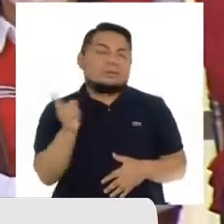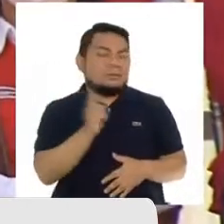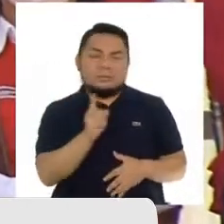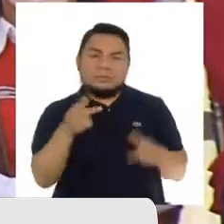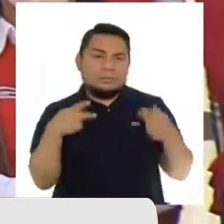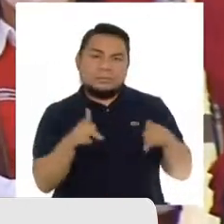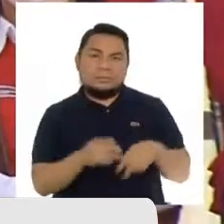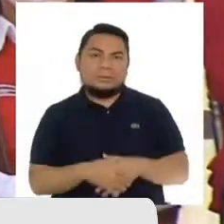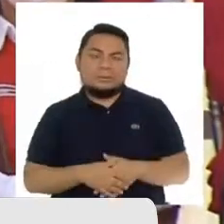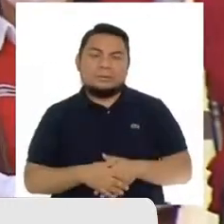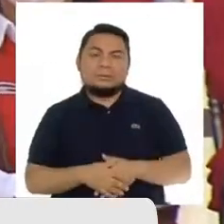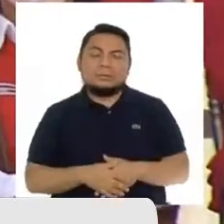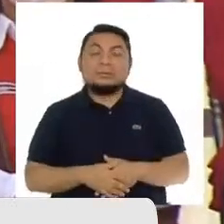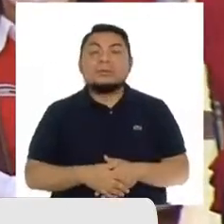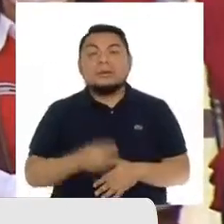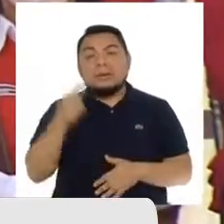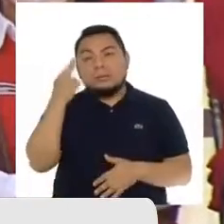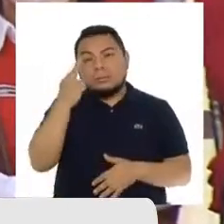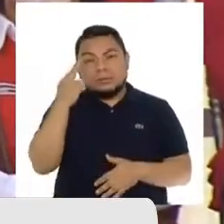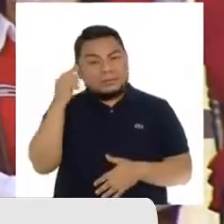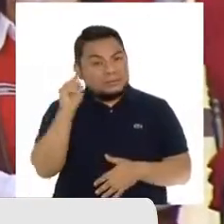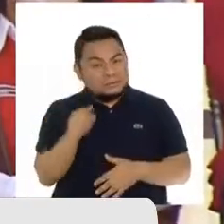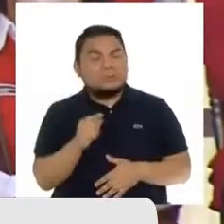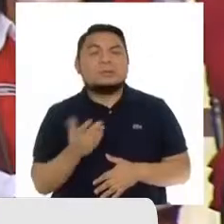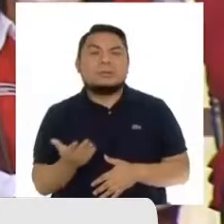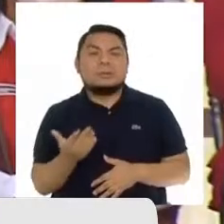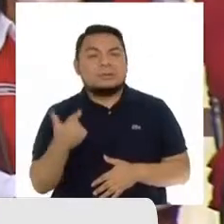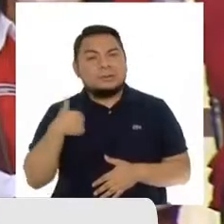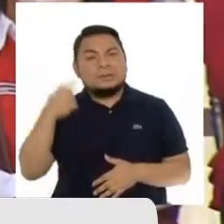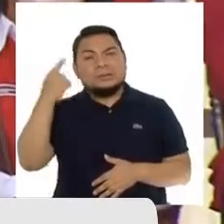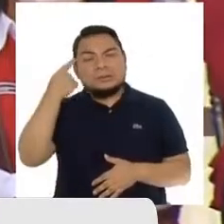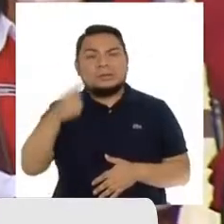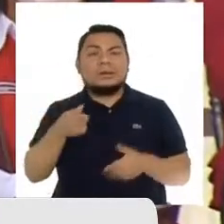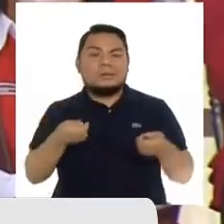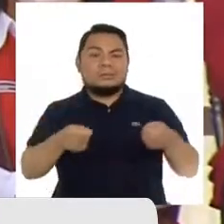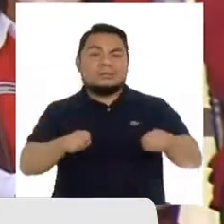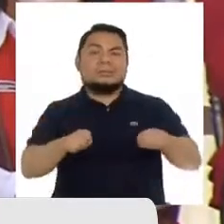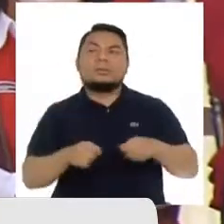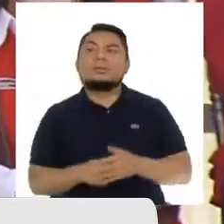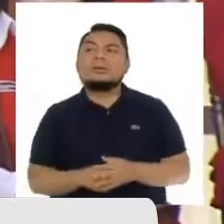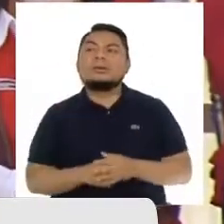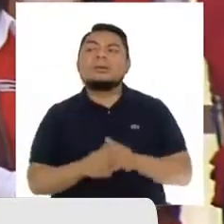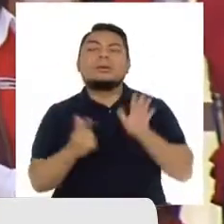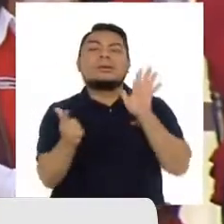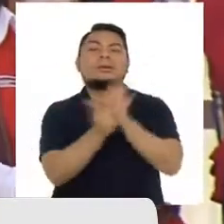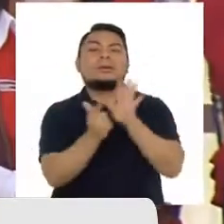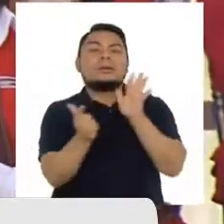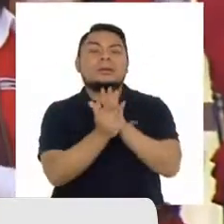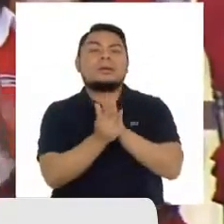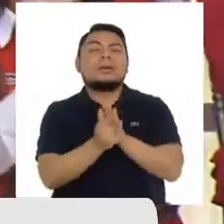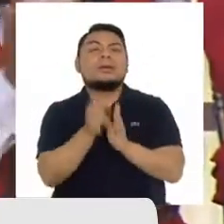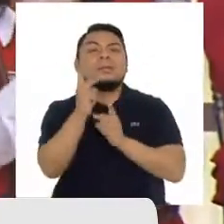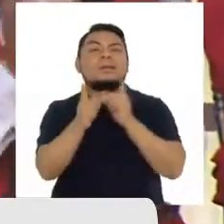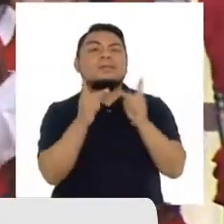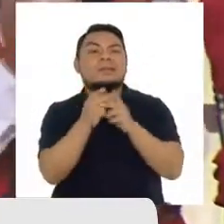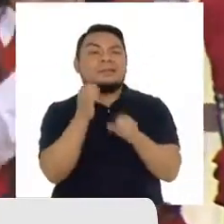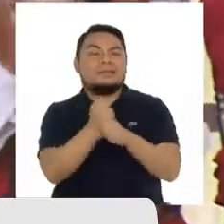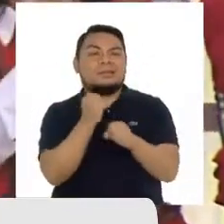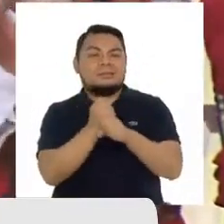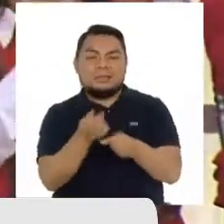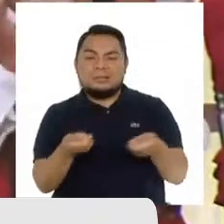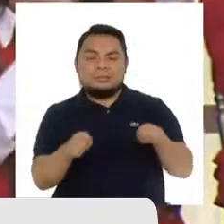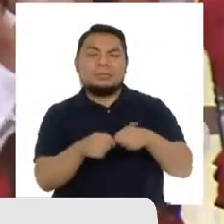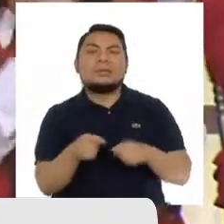permitir por ello se derogó la suspensión perfecta de labores que